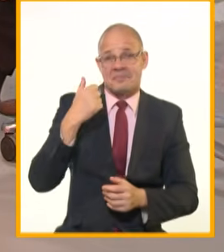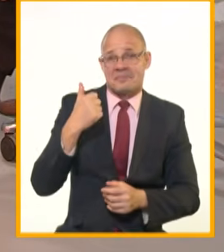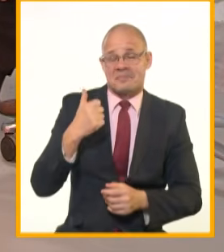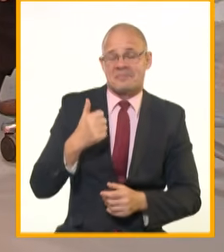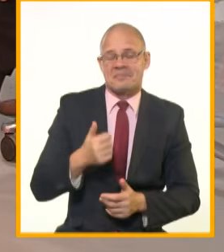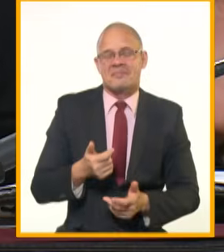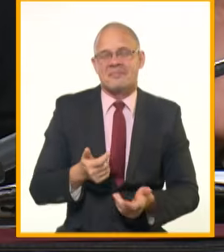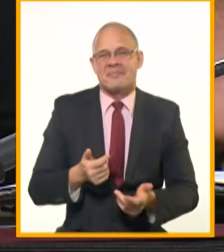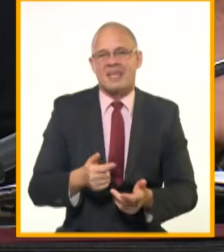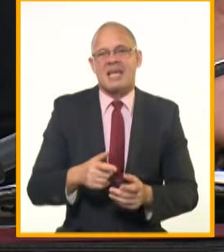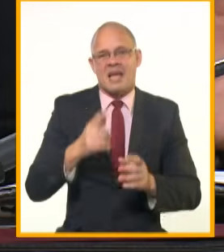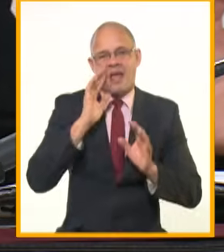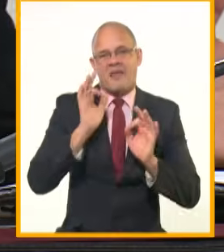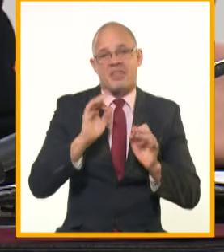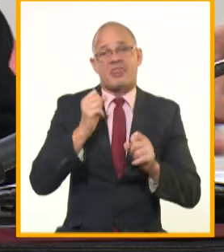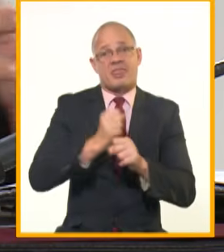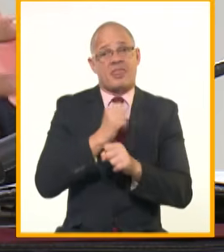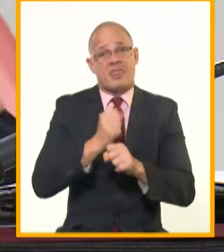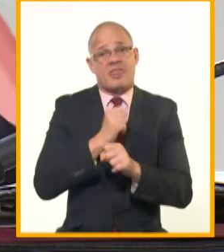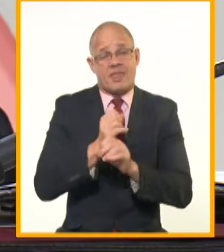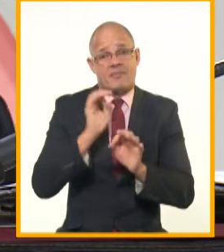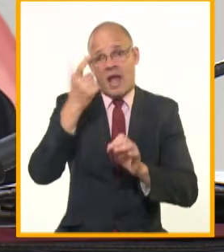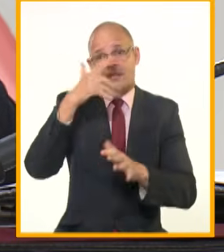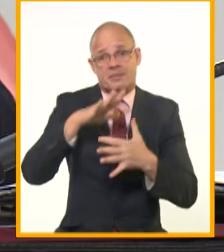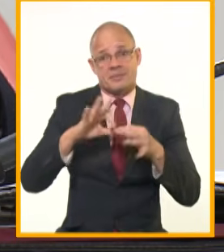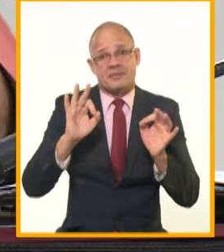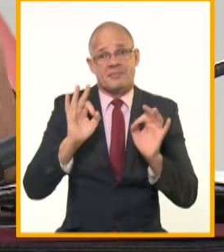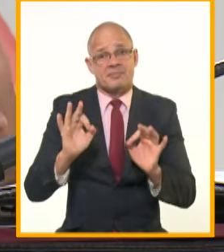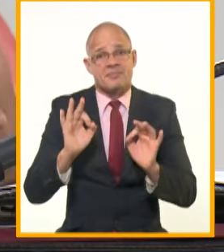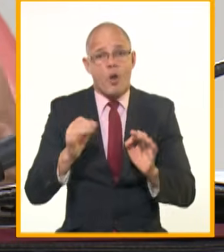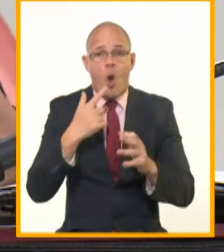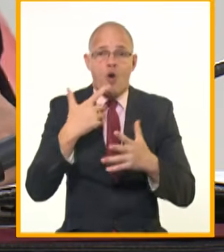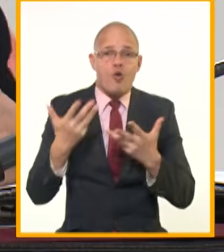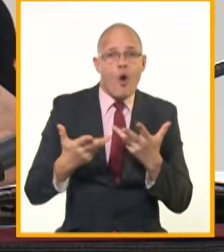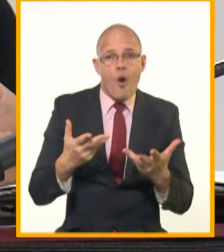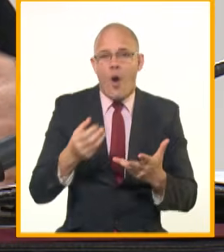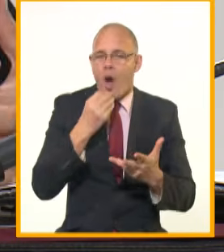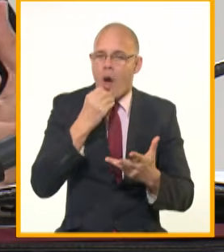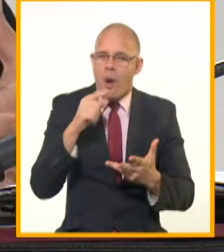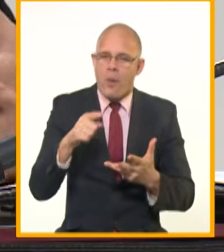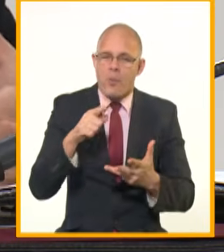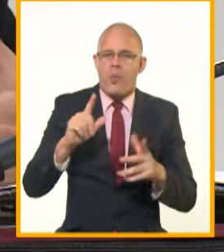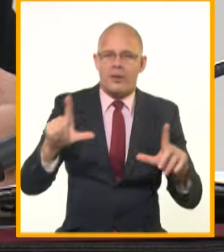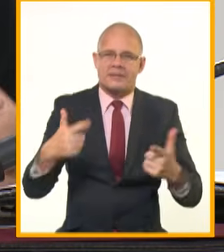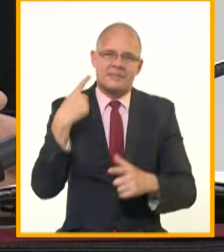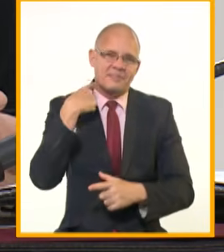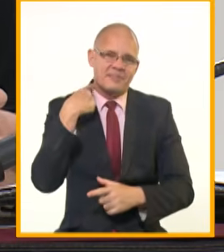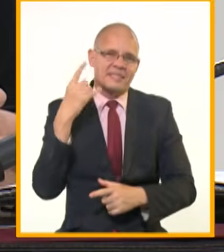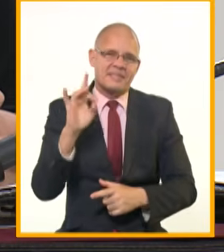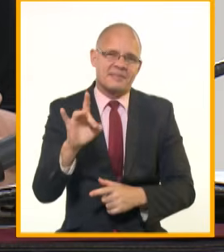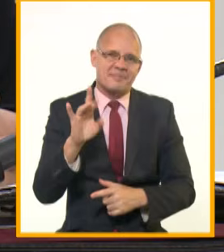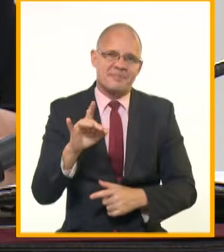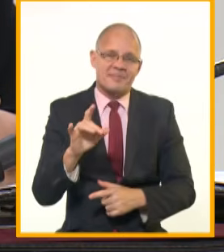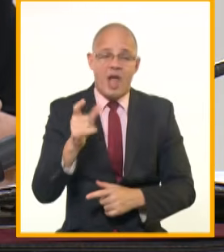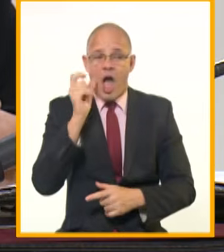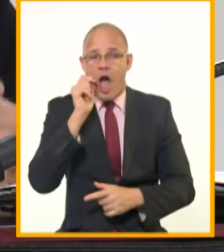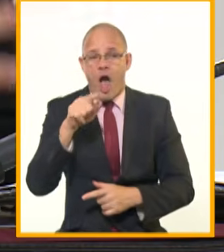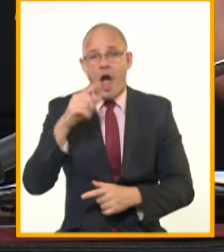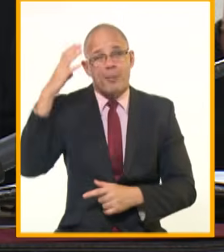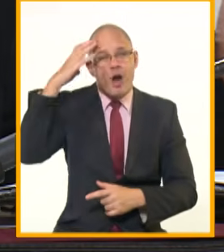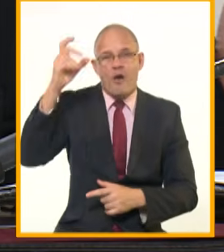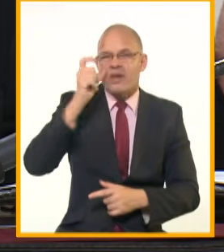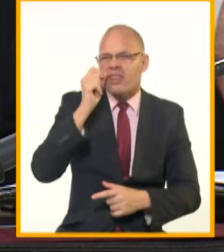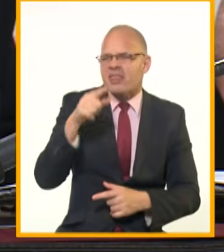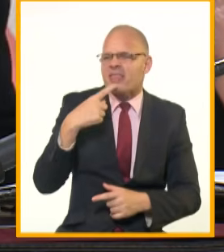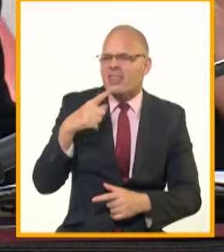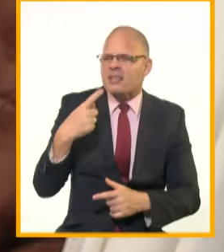del resultado de lo que Artemisa hizo para festejar sus 15 años. Pero me decía, gobernador, que se inauguraron como